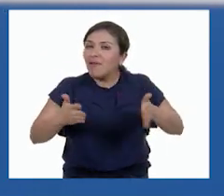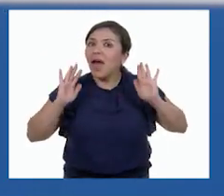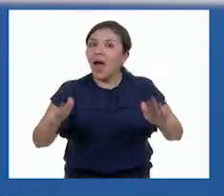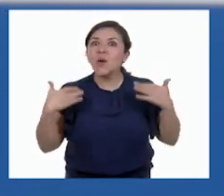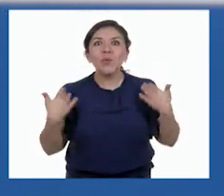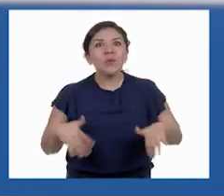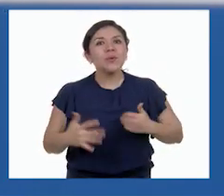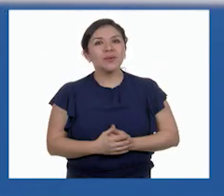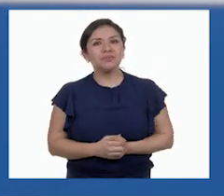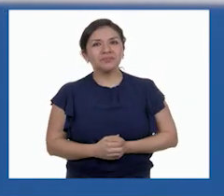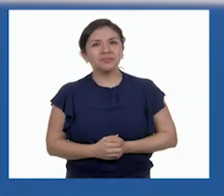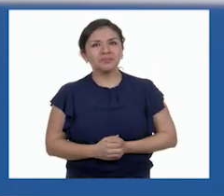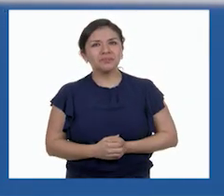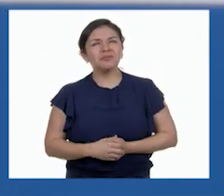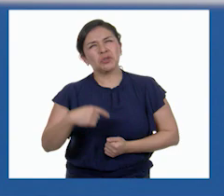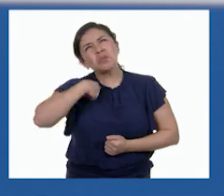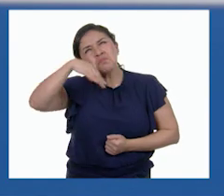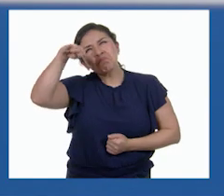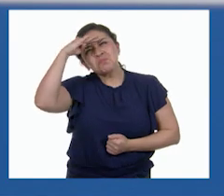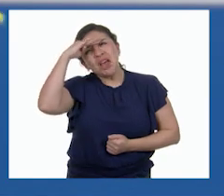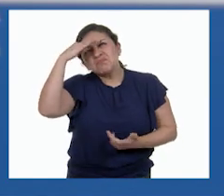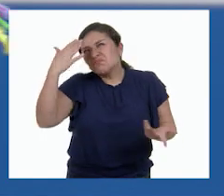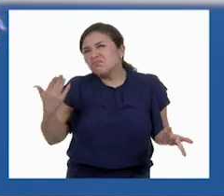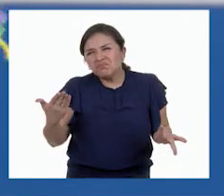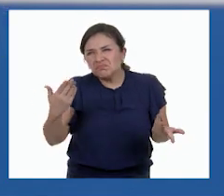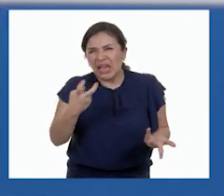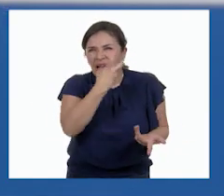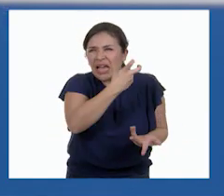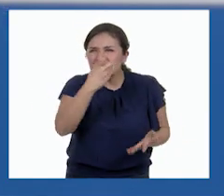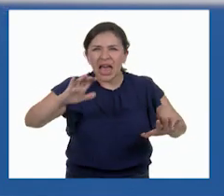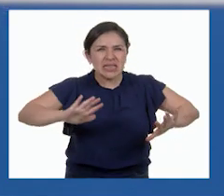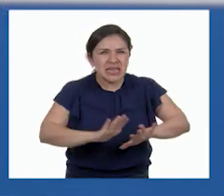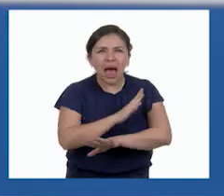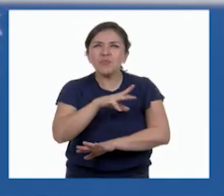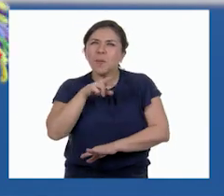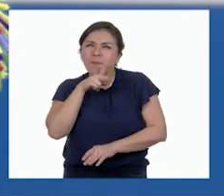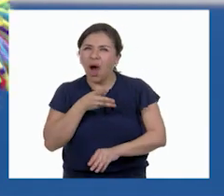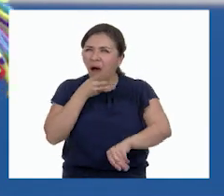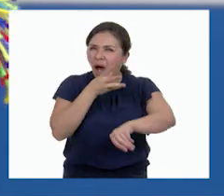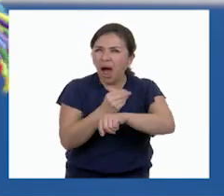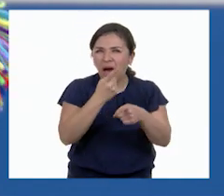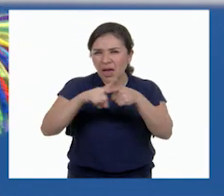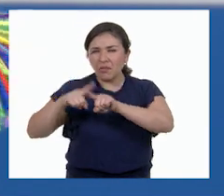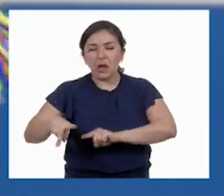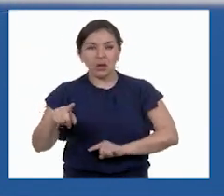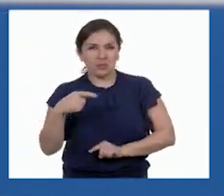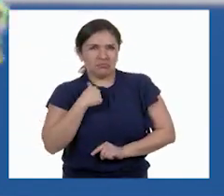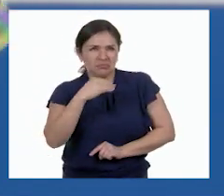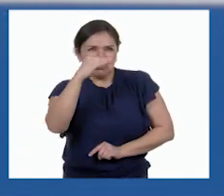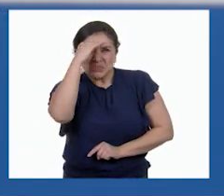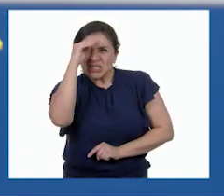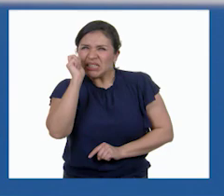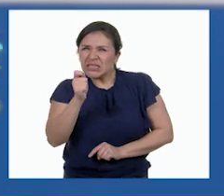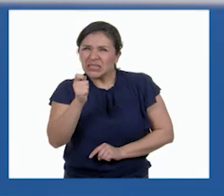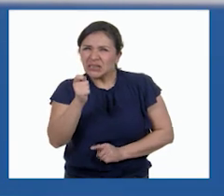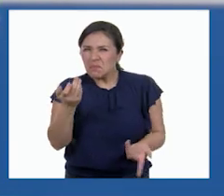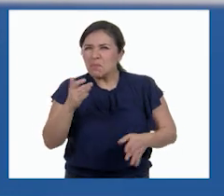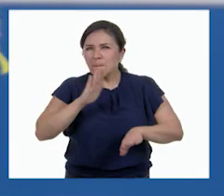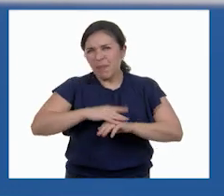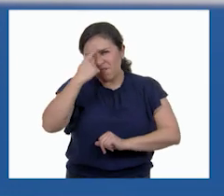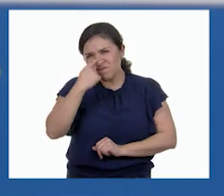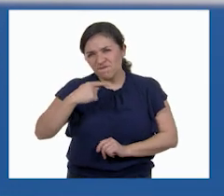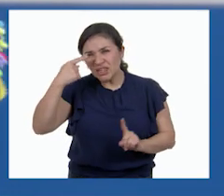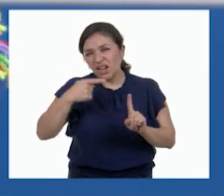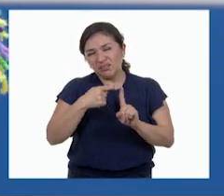todo. Pero supongo que con todas estas mejoras era pues más fácil que